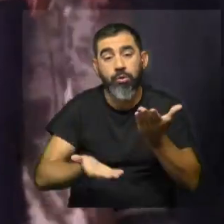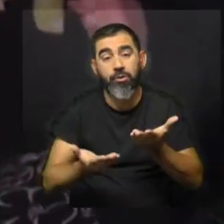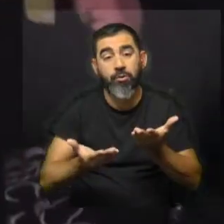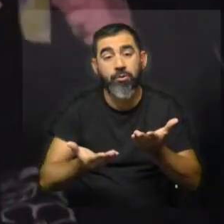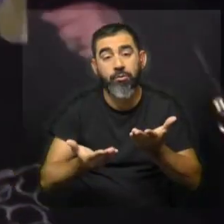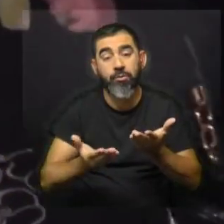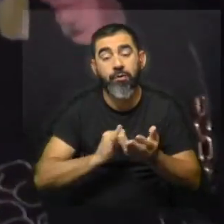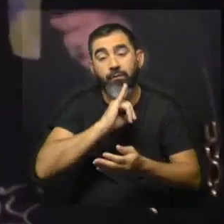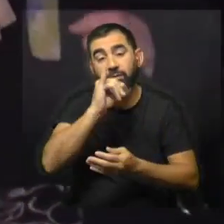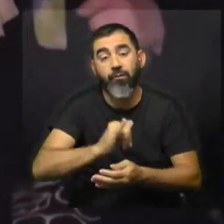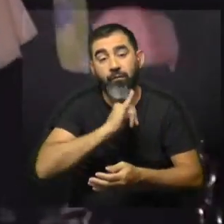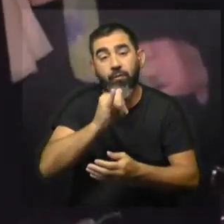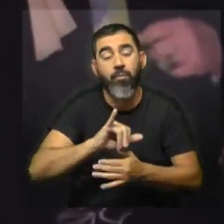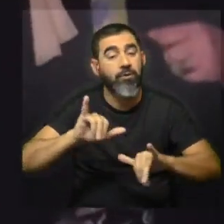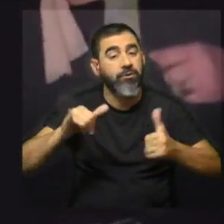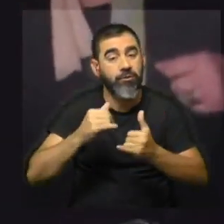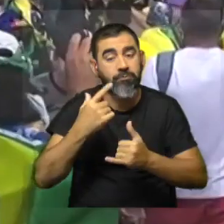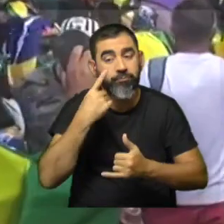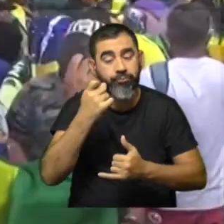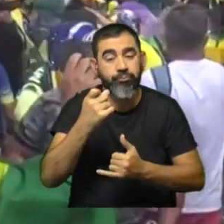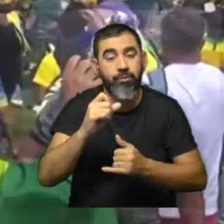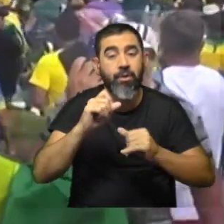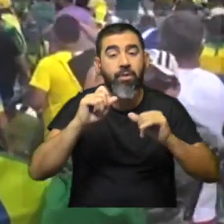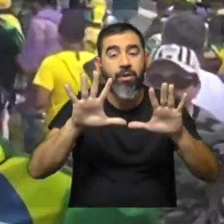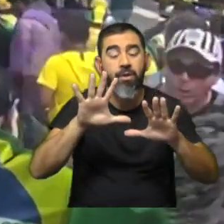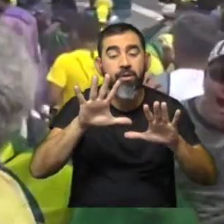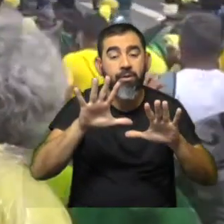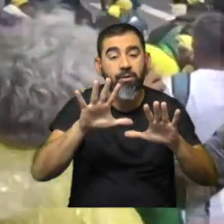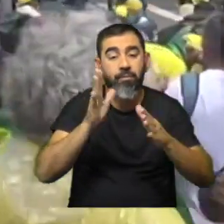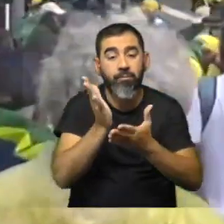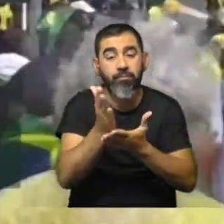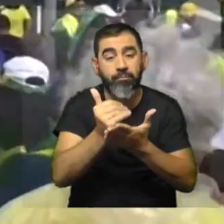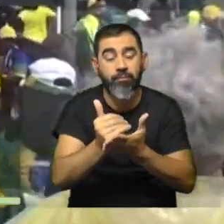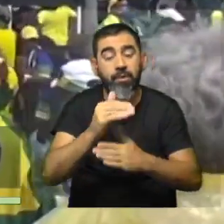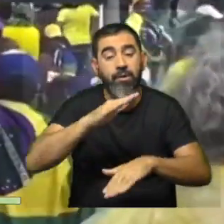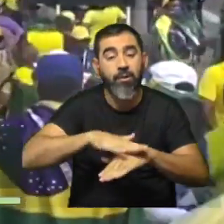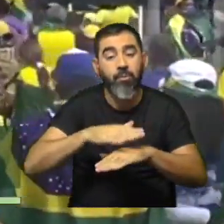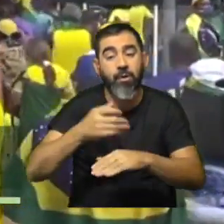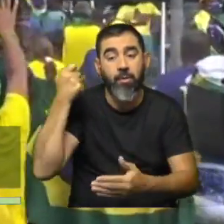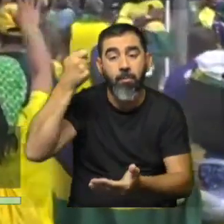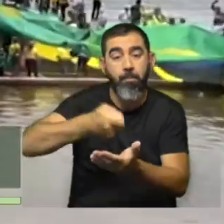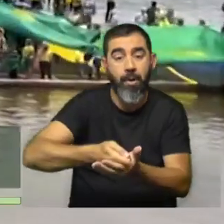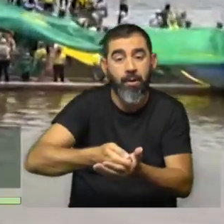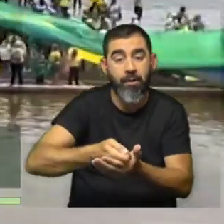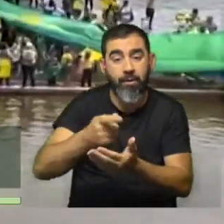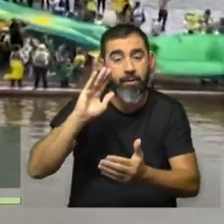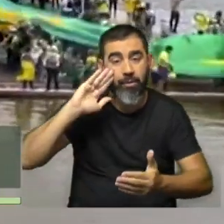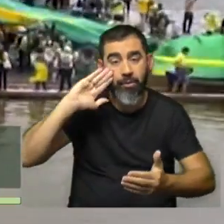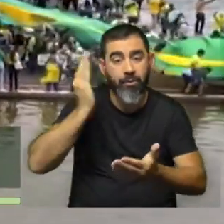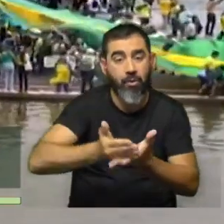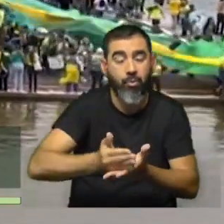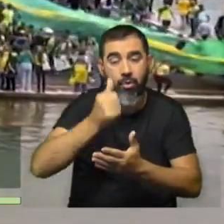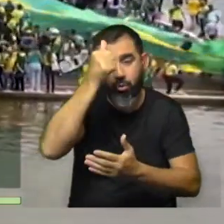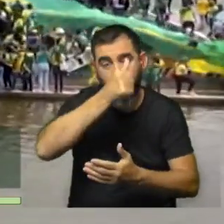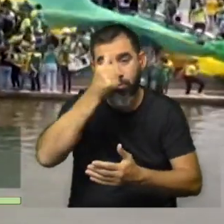Dino, informó que ya fueron identificados en 10 estados los responsables de financiar el intento de golpe de Estado del domingo